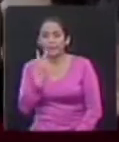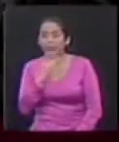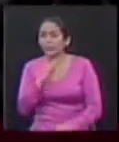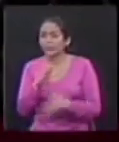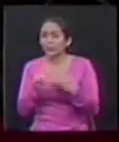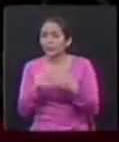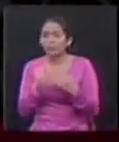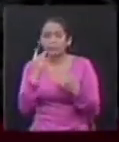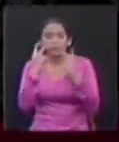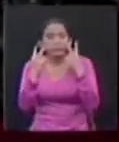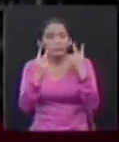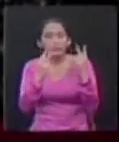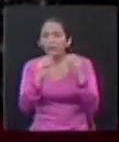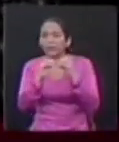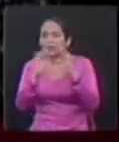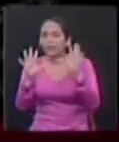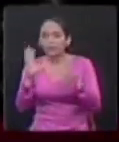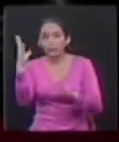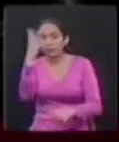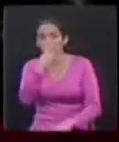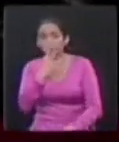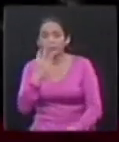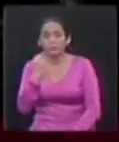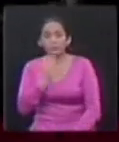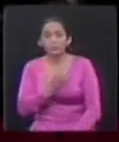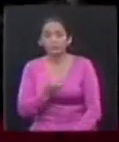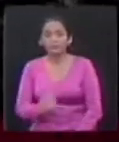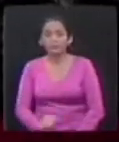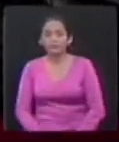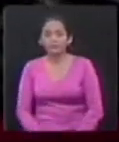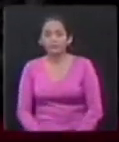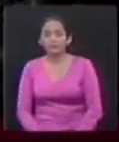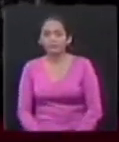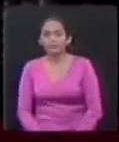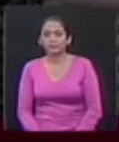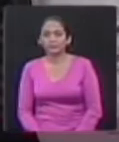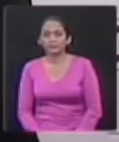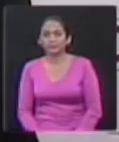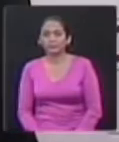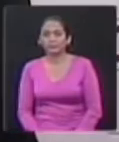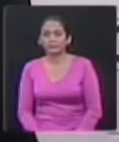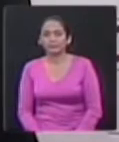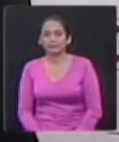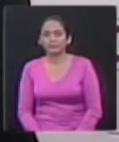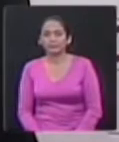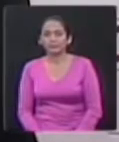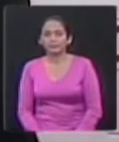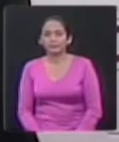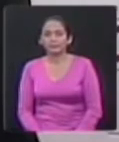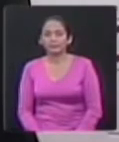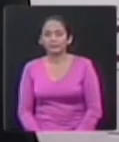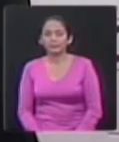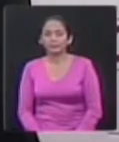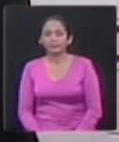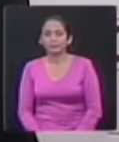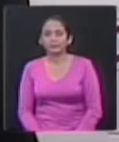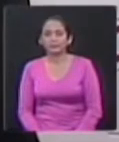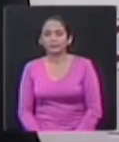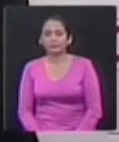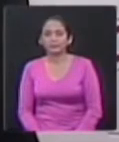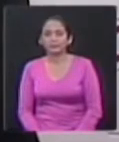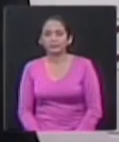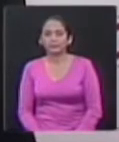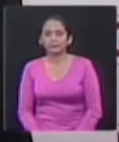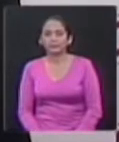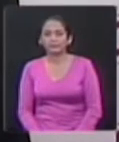y visualmente creemos que es uno de los aportes principales al espectáculo que estamos haciendo en estos días